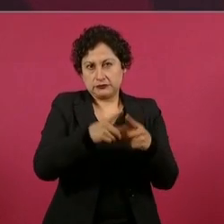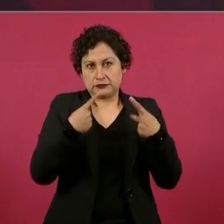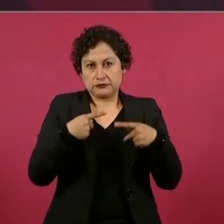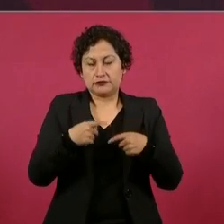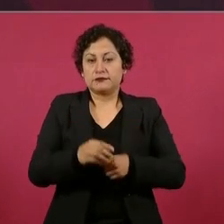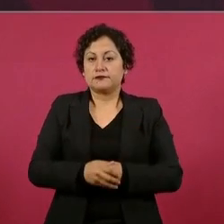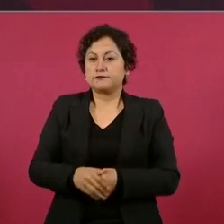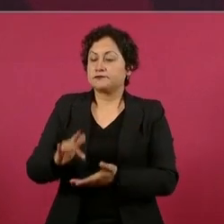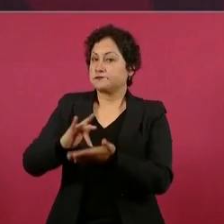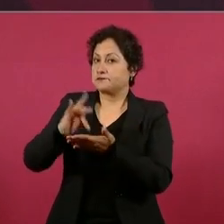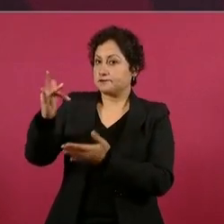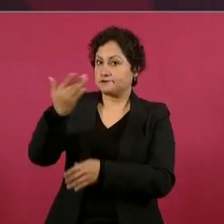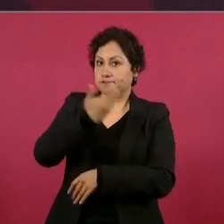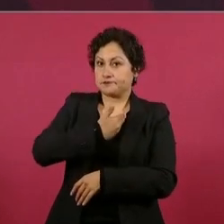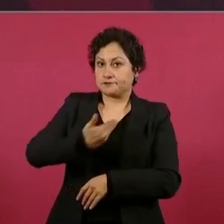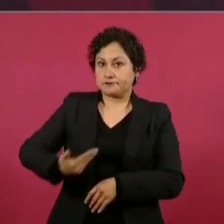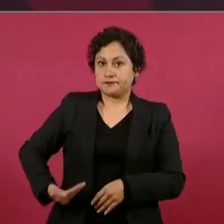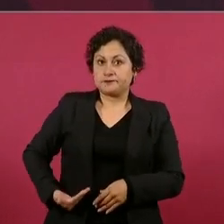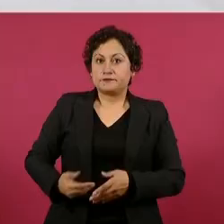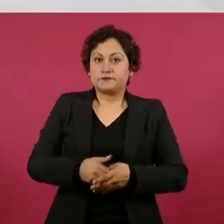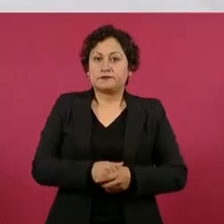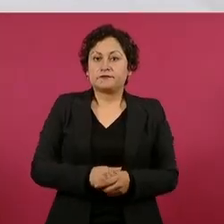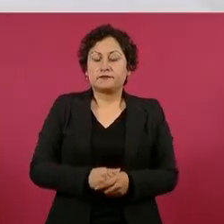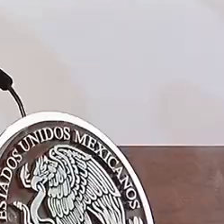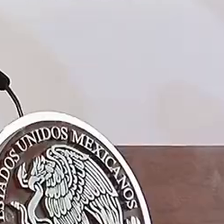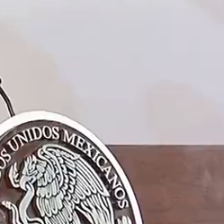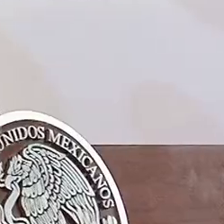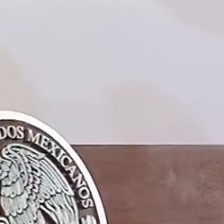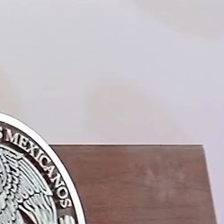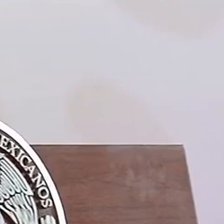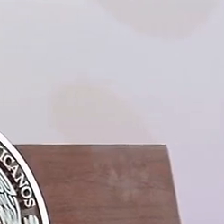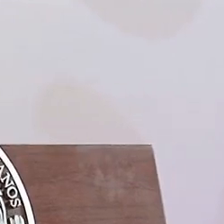Gracias, presidente. Quiero... No deja de